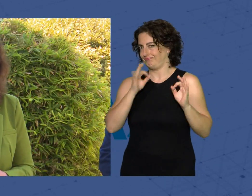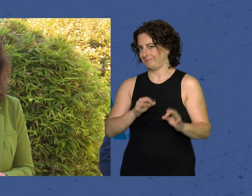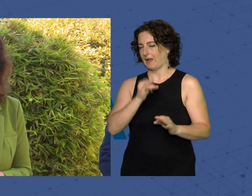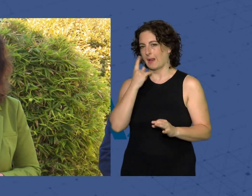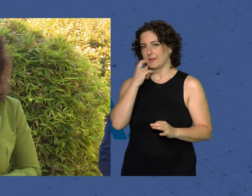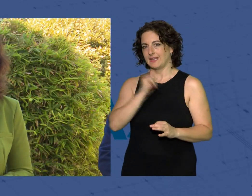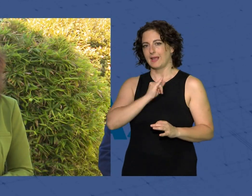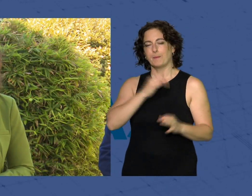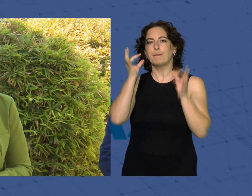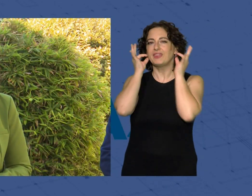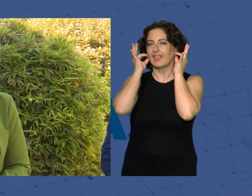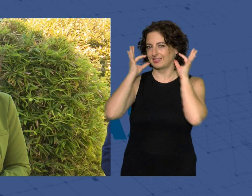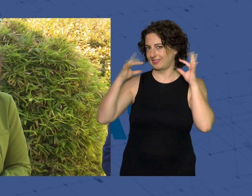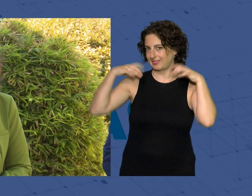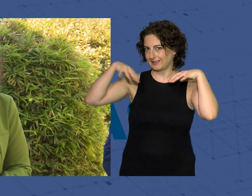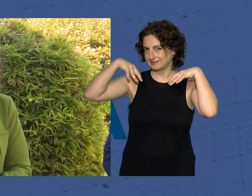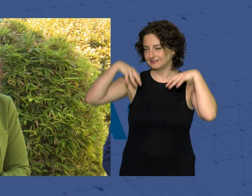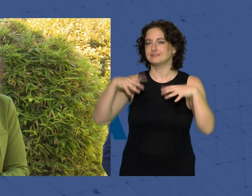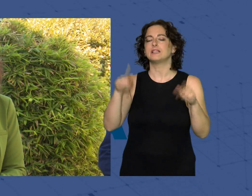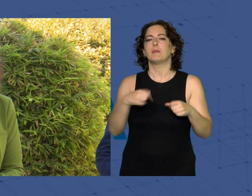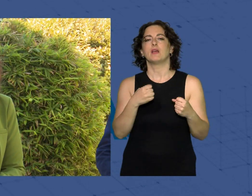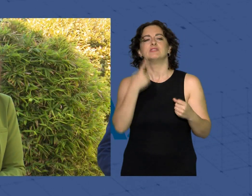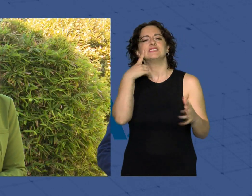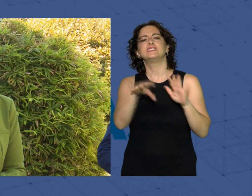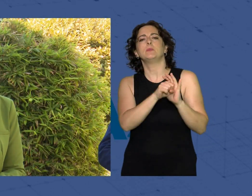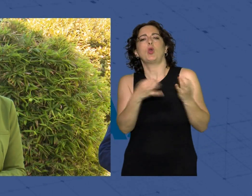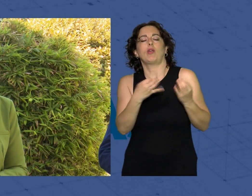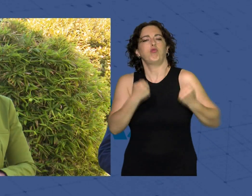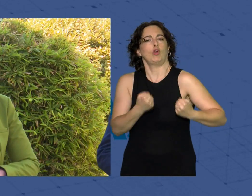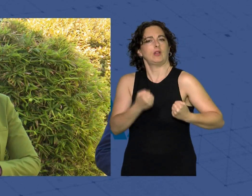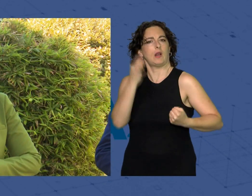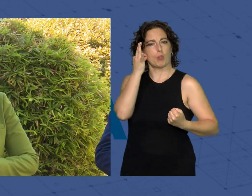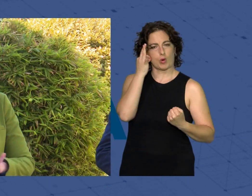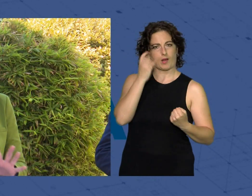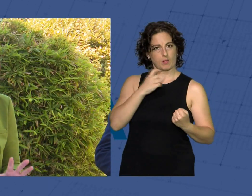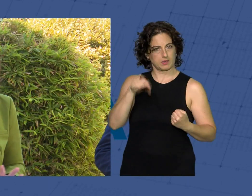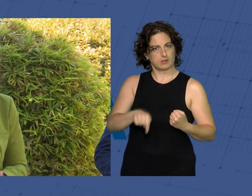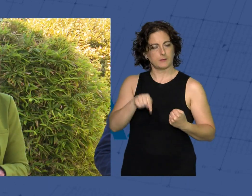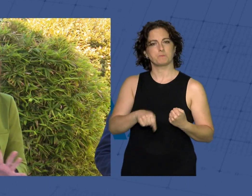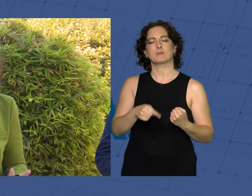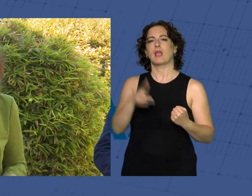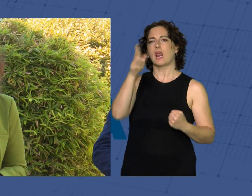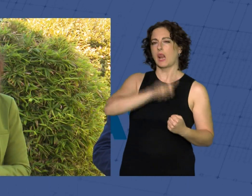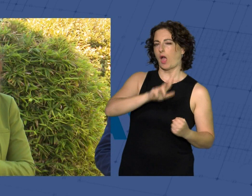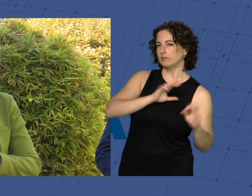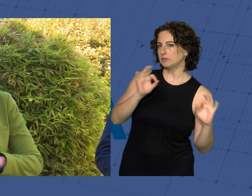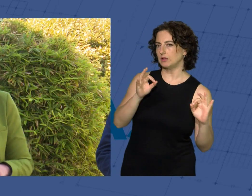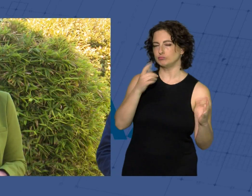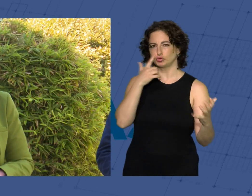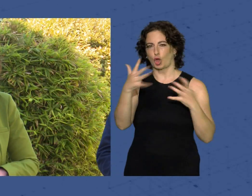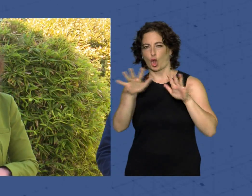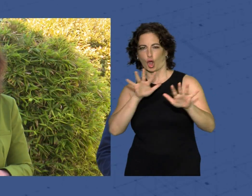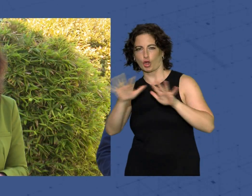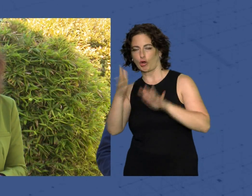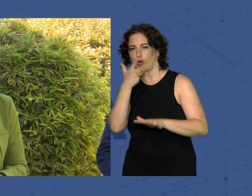y además que simboliza la fortaleza de la mujer almeriense y además une pues mucha elegancia los tonos que pueden ver con las